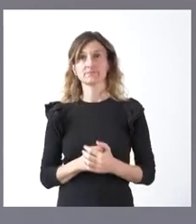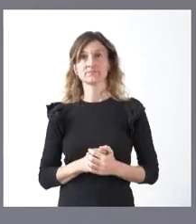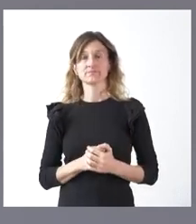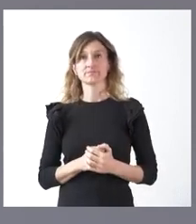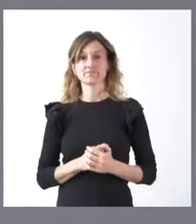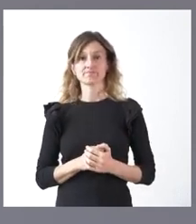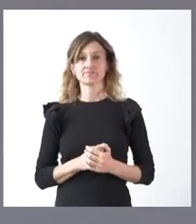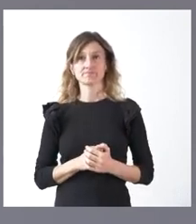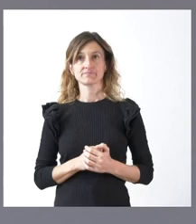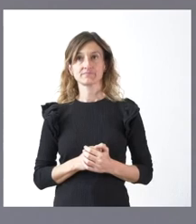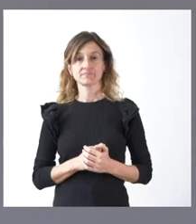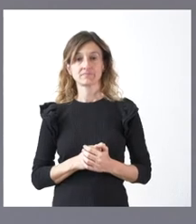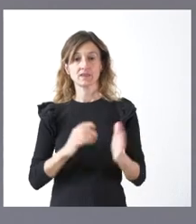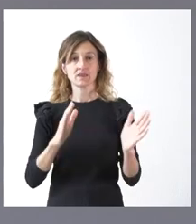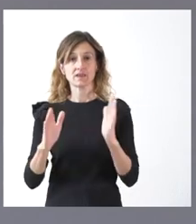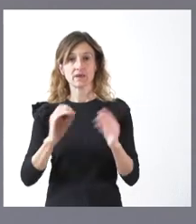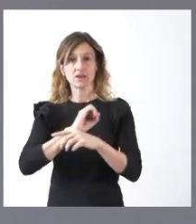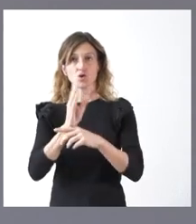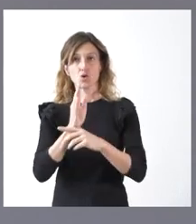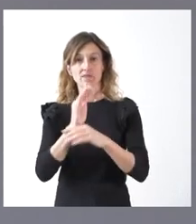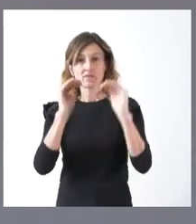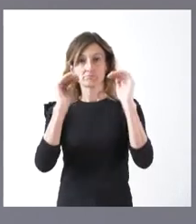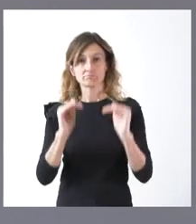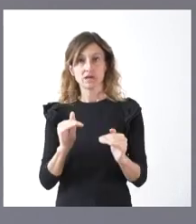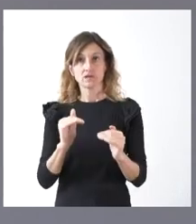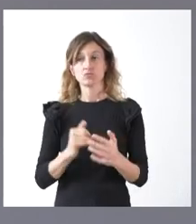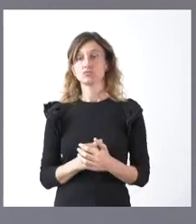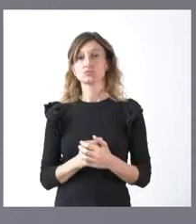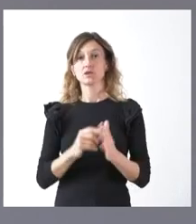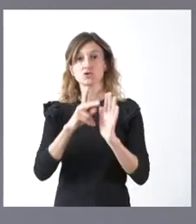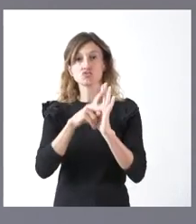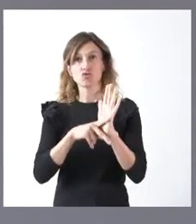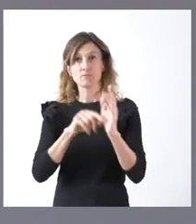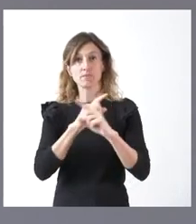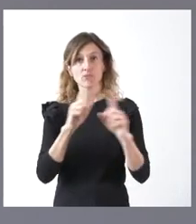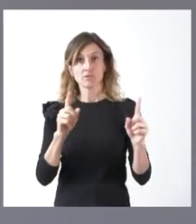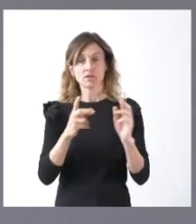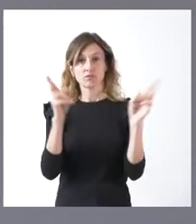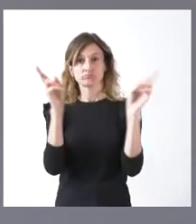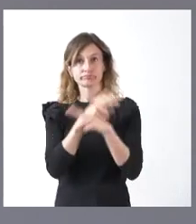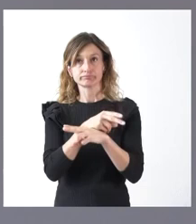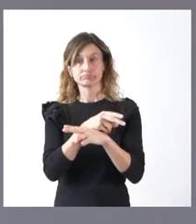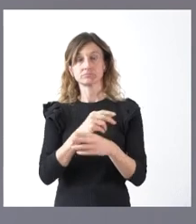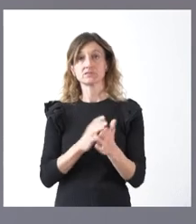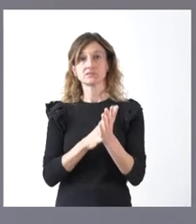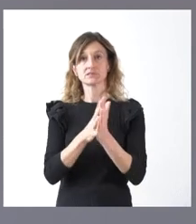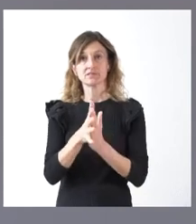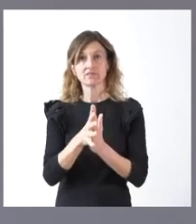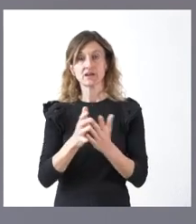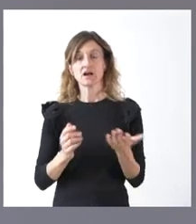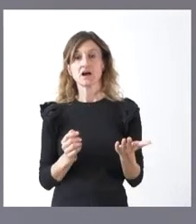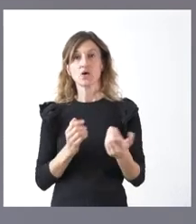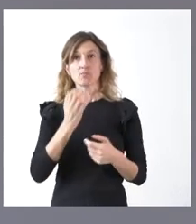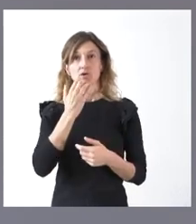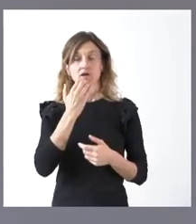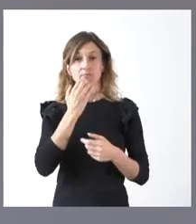hacemos Es llegado a este nivel de incidencia del covid deja sin efecto una restricción que hayamos puesto en marcha y esa restricción incluía alguna medida como